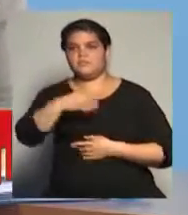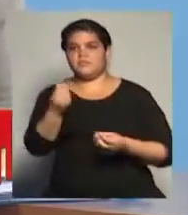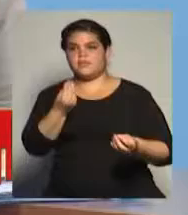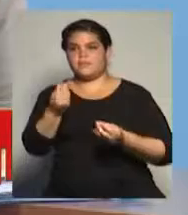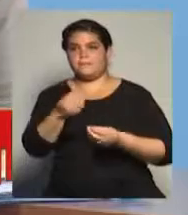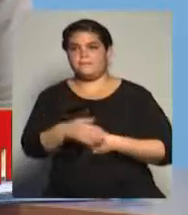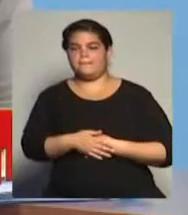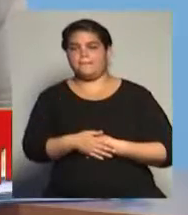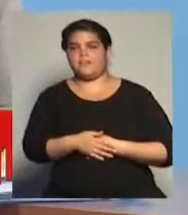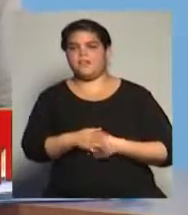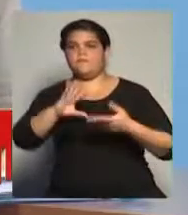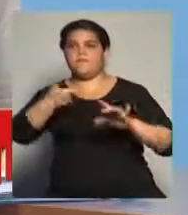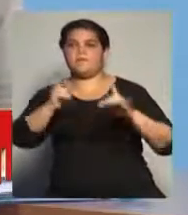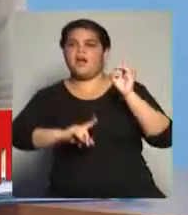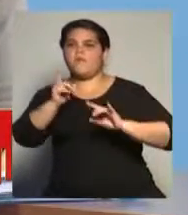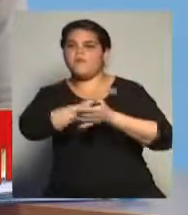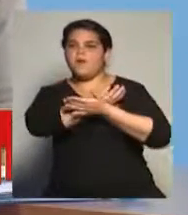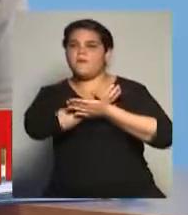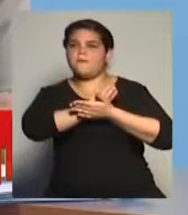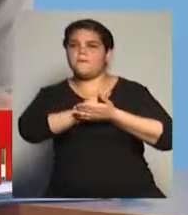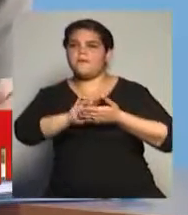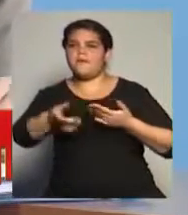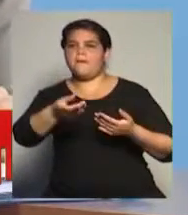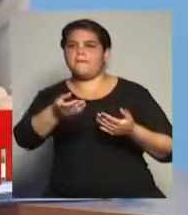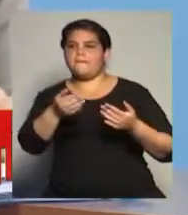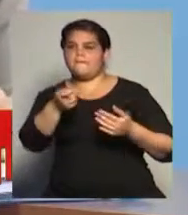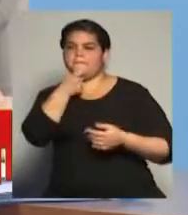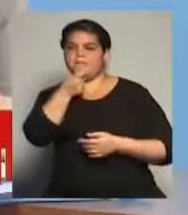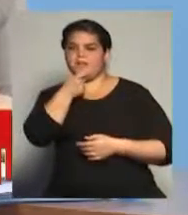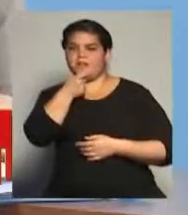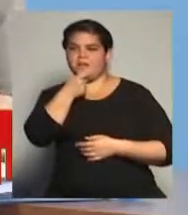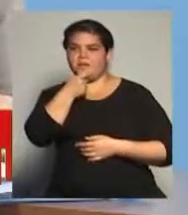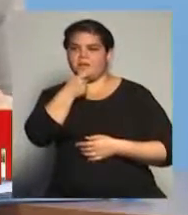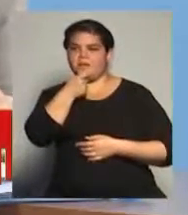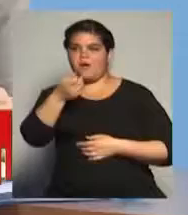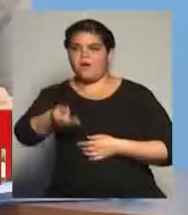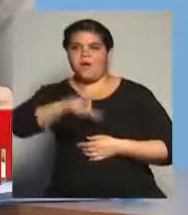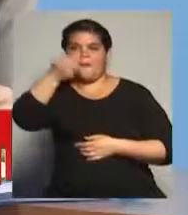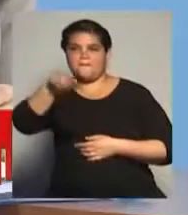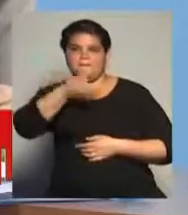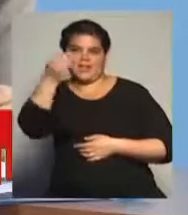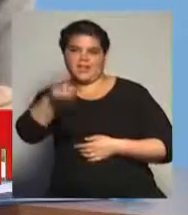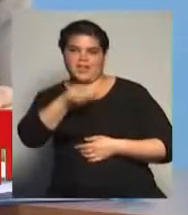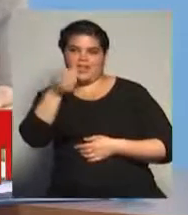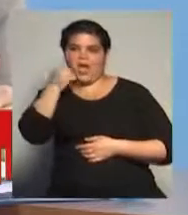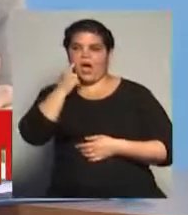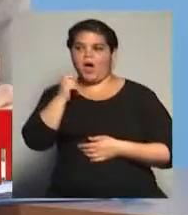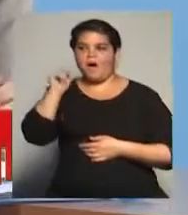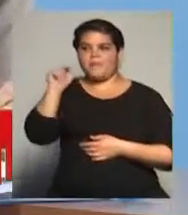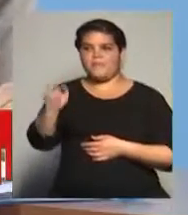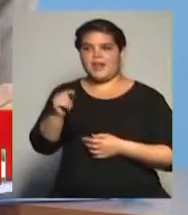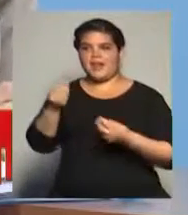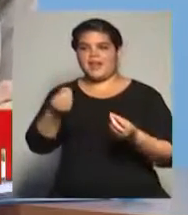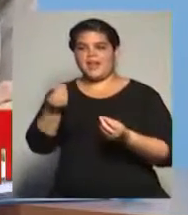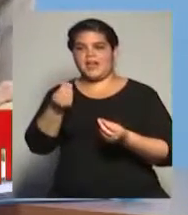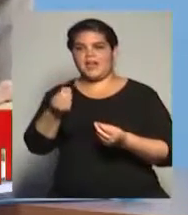esa variedad. Hay géneros nuevos, como por ejemplo la homilía. Claro. O sea, la homilía no la daba el Papa. El Papa, al vivir en Santa